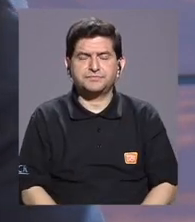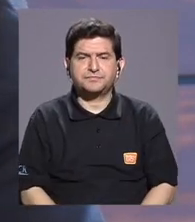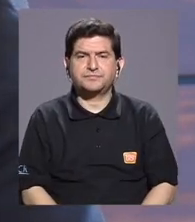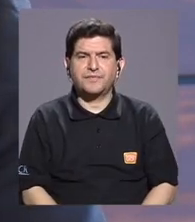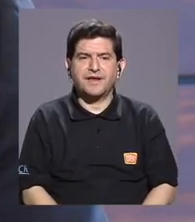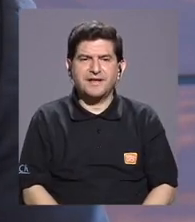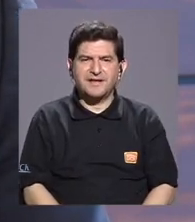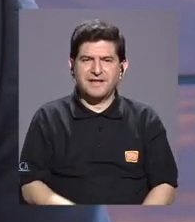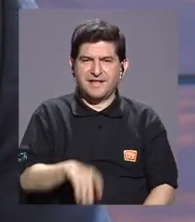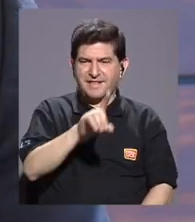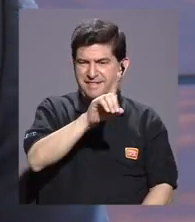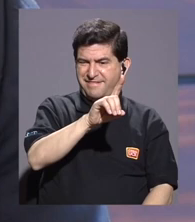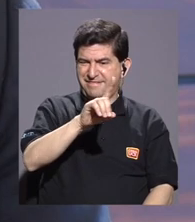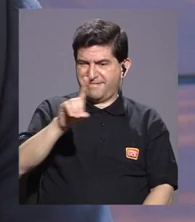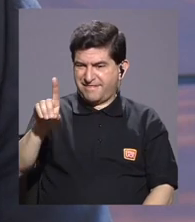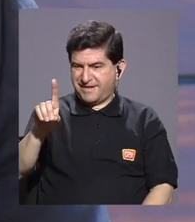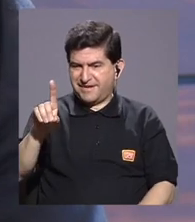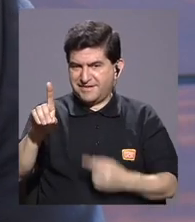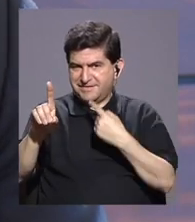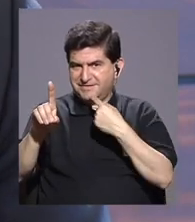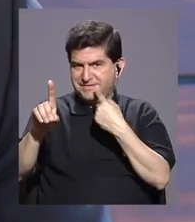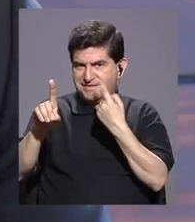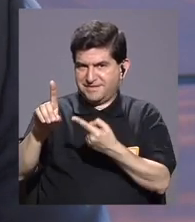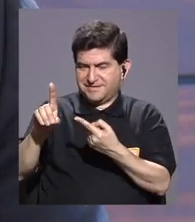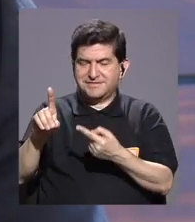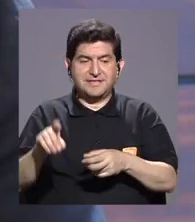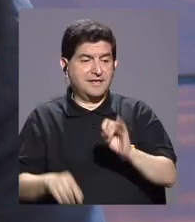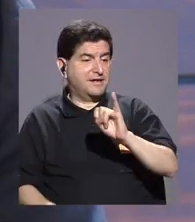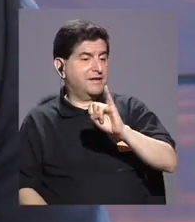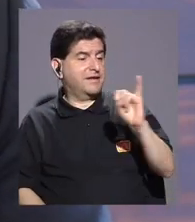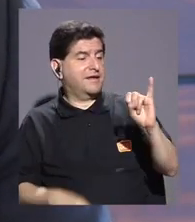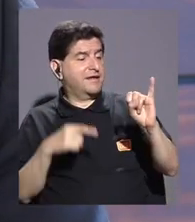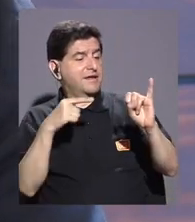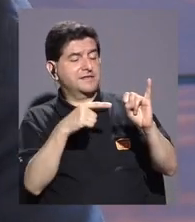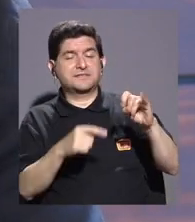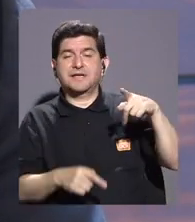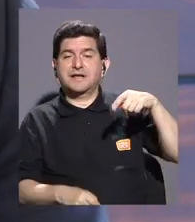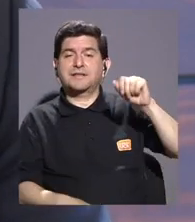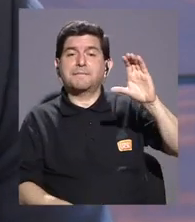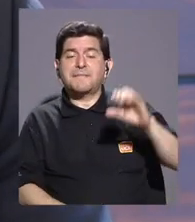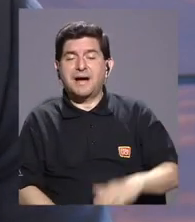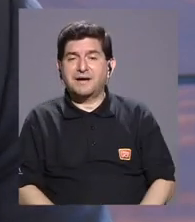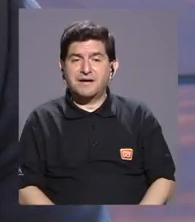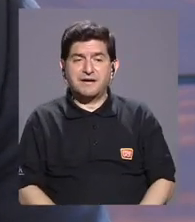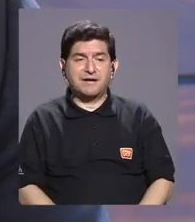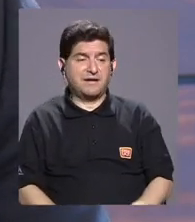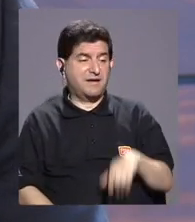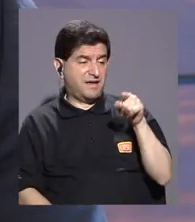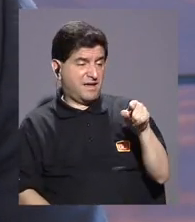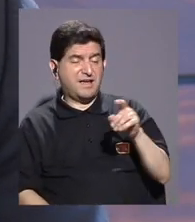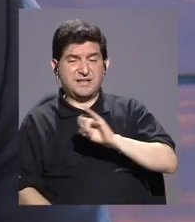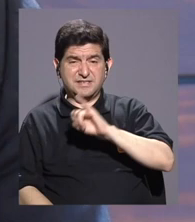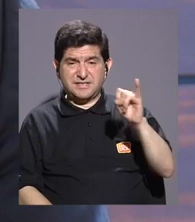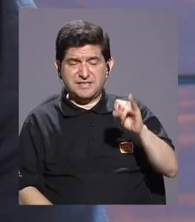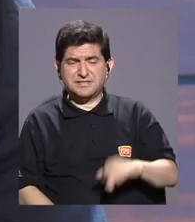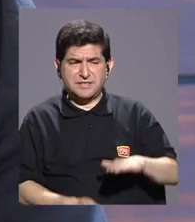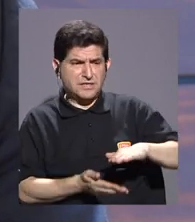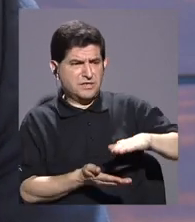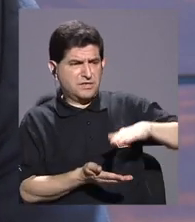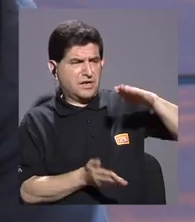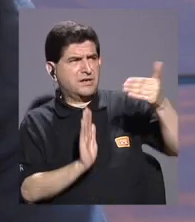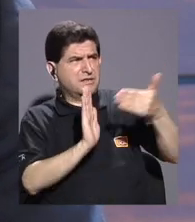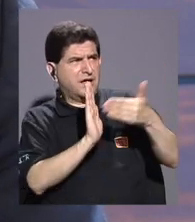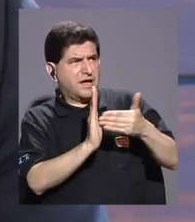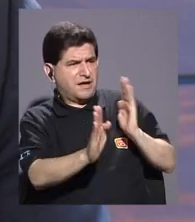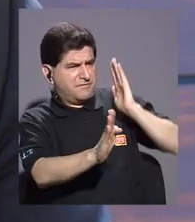es una derecha que dice que la izquierda del PAC es una izquierda que ha venido en escalada y